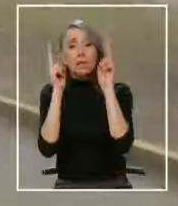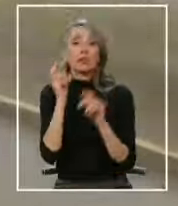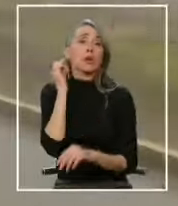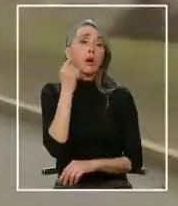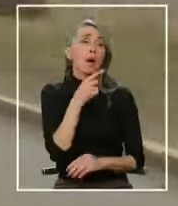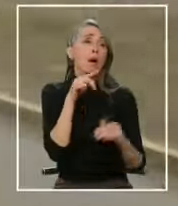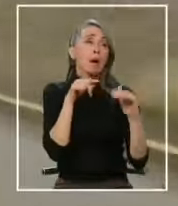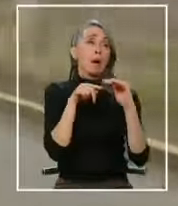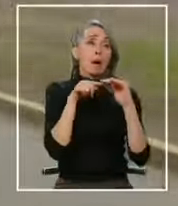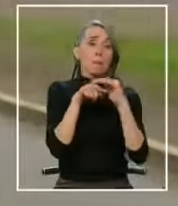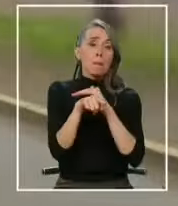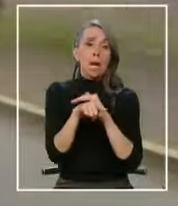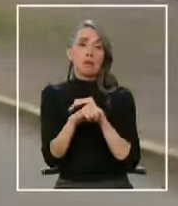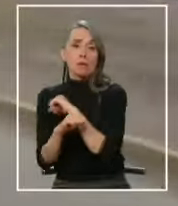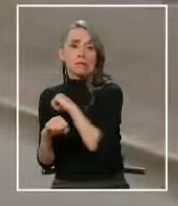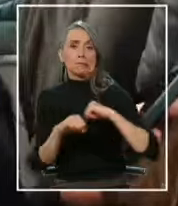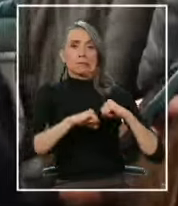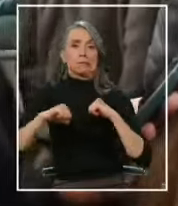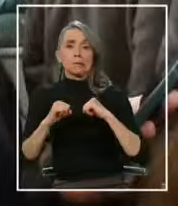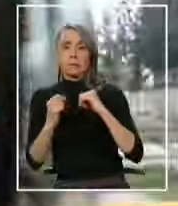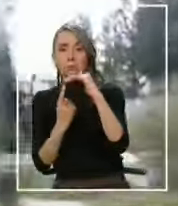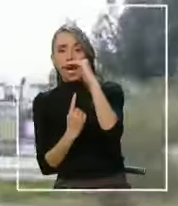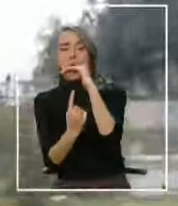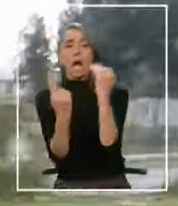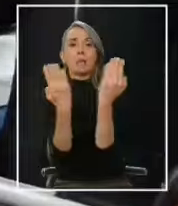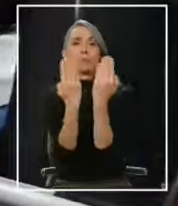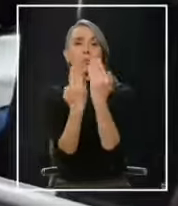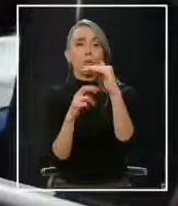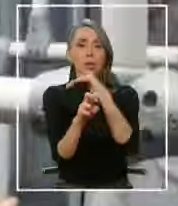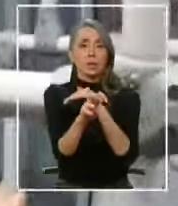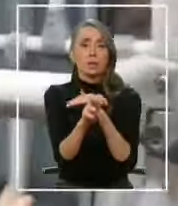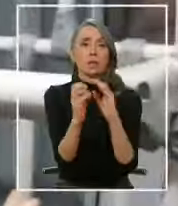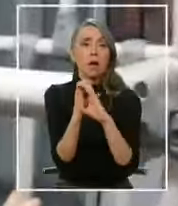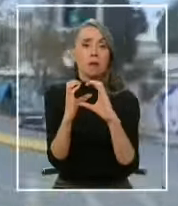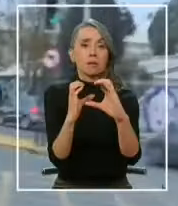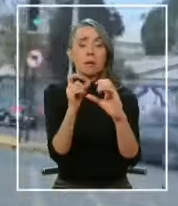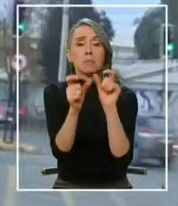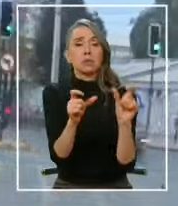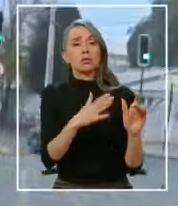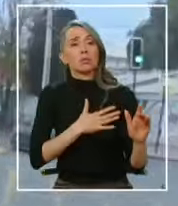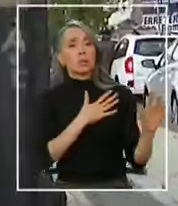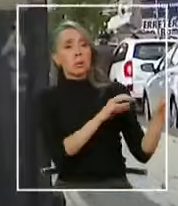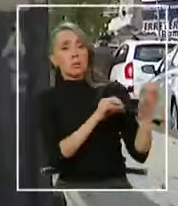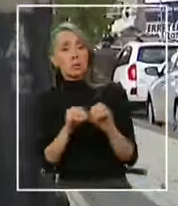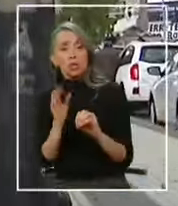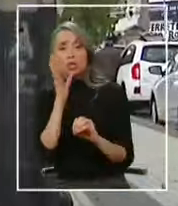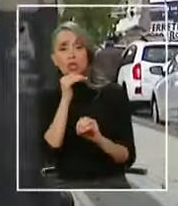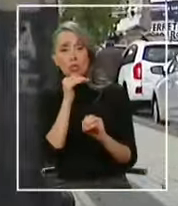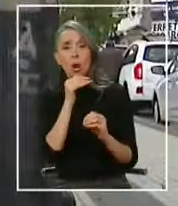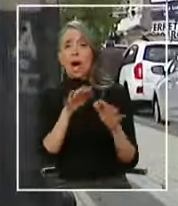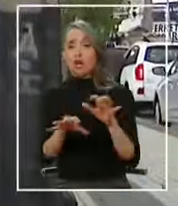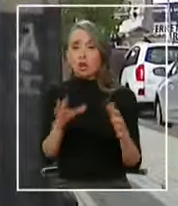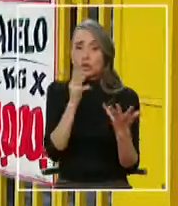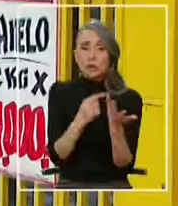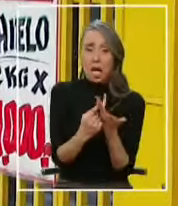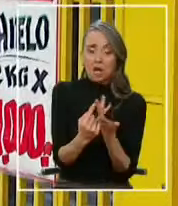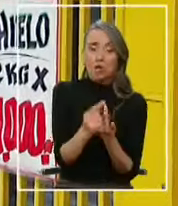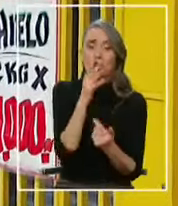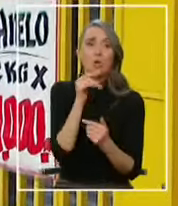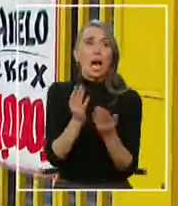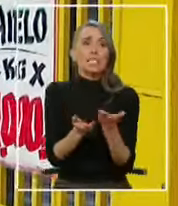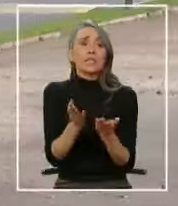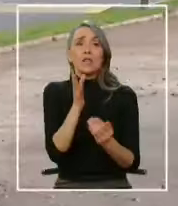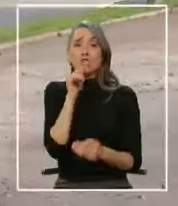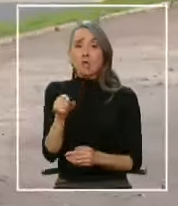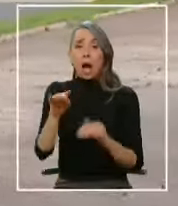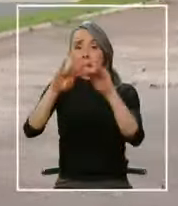que medio pelear para poder entrar al vagón. Ciudadanos que se sienten postergados, sin infraestructura ni servicios. Acá no hay dónde